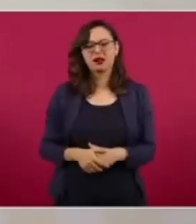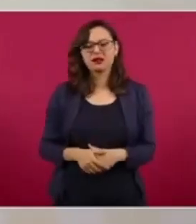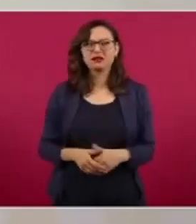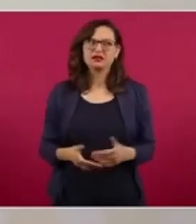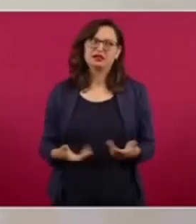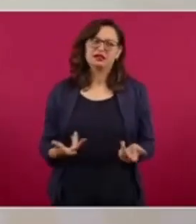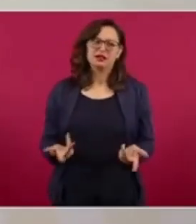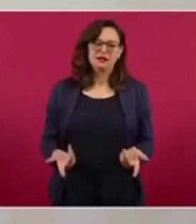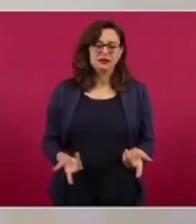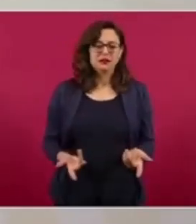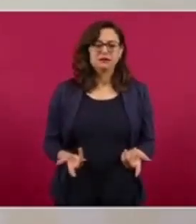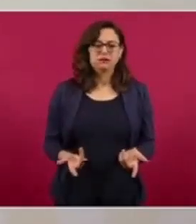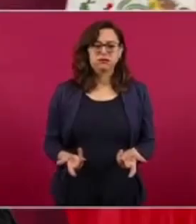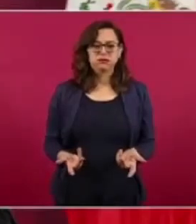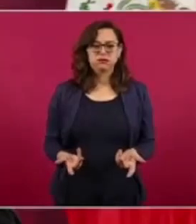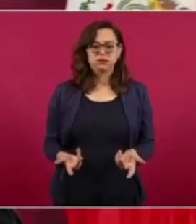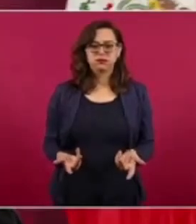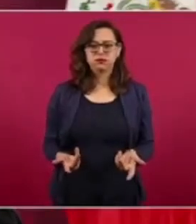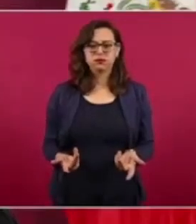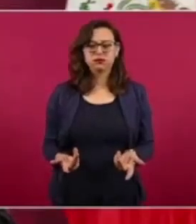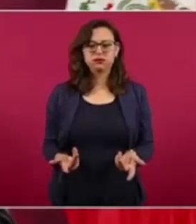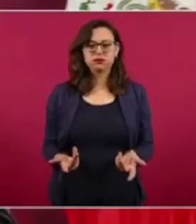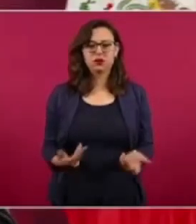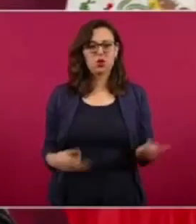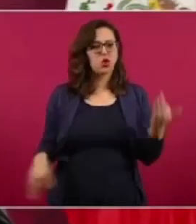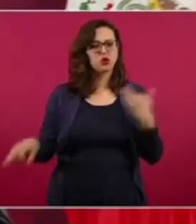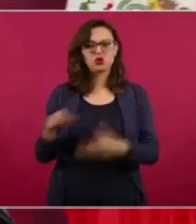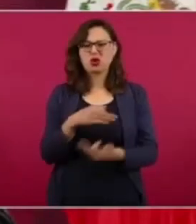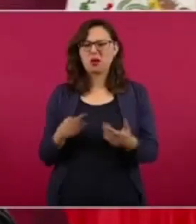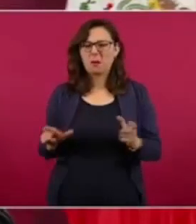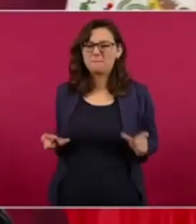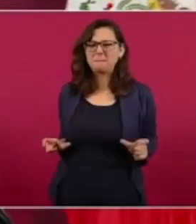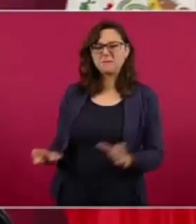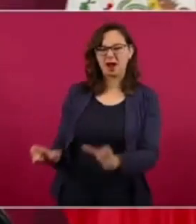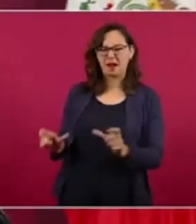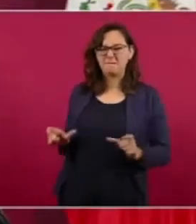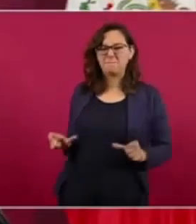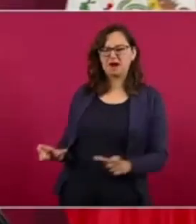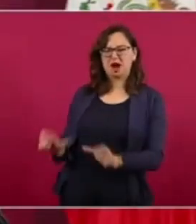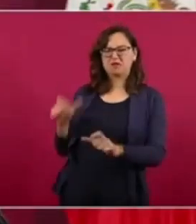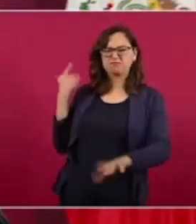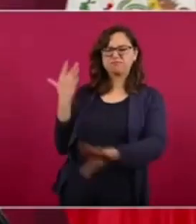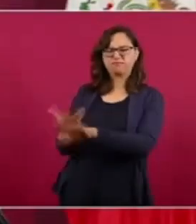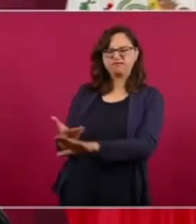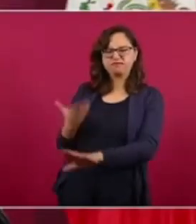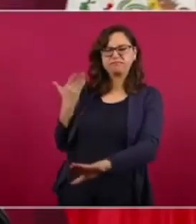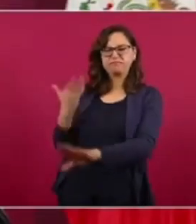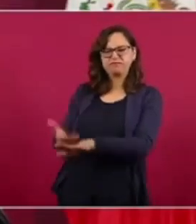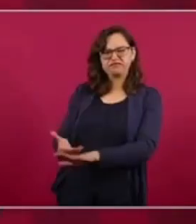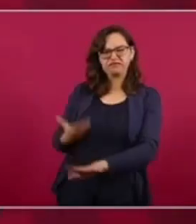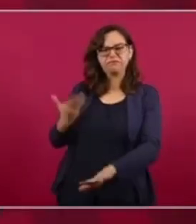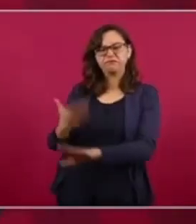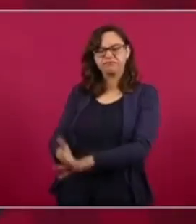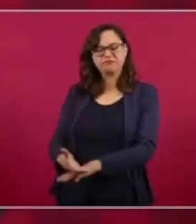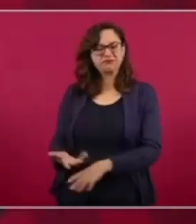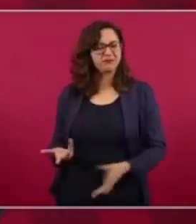y todo se quiera resolver solo con medidas coercitivas en el caso de la